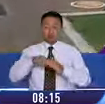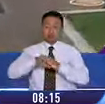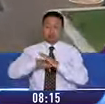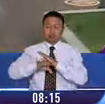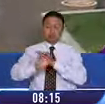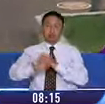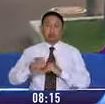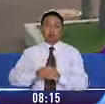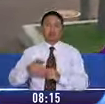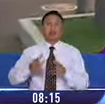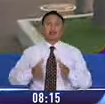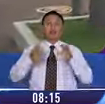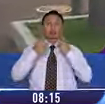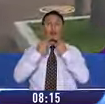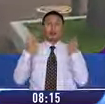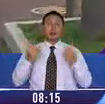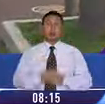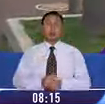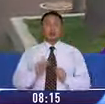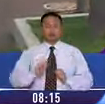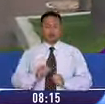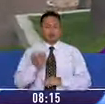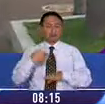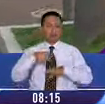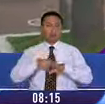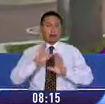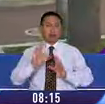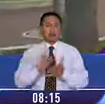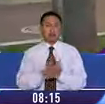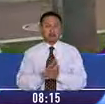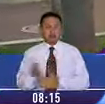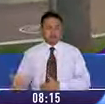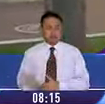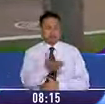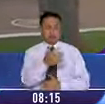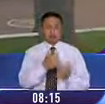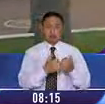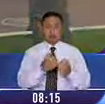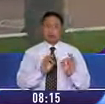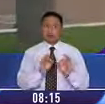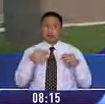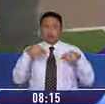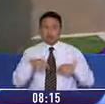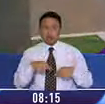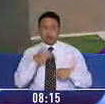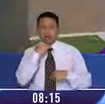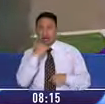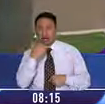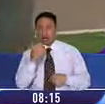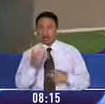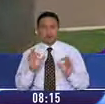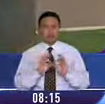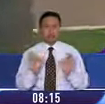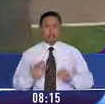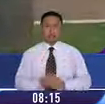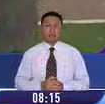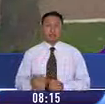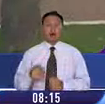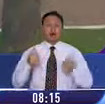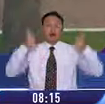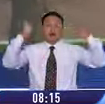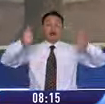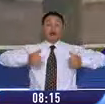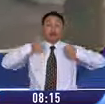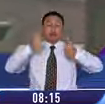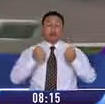todo edificios públicos, ingresar con total normalidad. No hay mayores problemas, no se han registrado inconvenientes ni protestas a